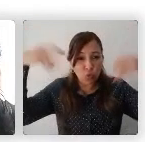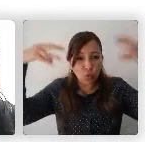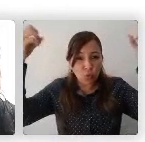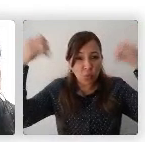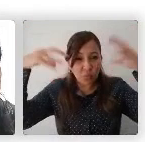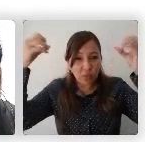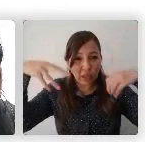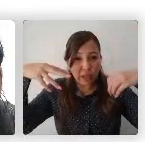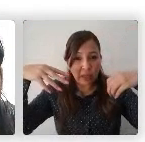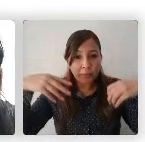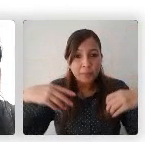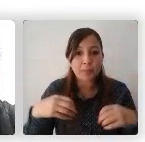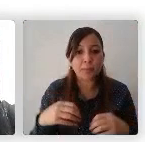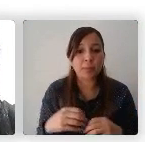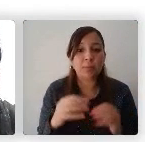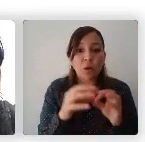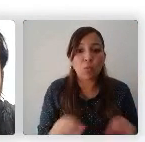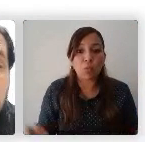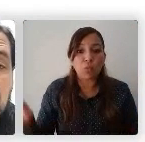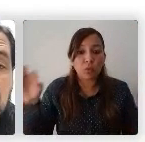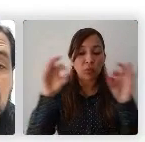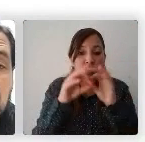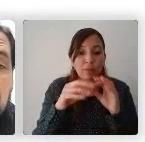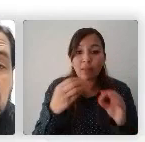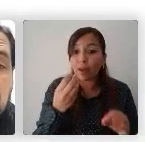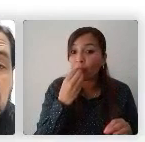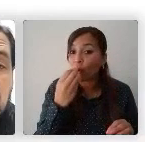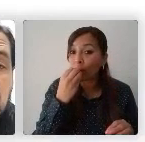geografía que tenemos a nivel nacional, ¿no? También a la